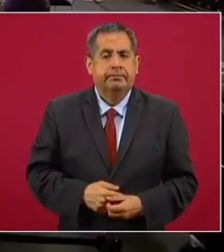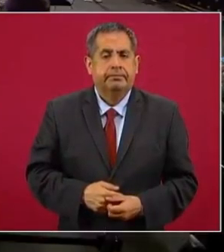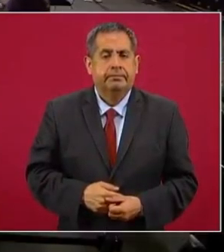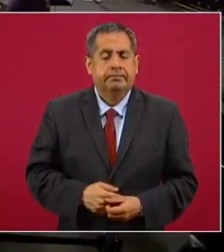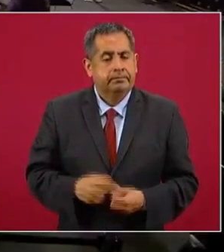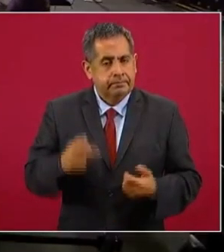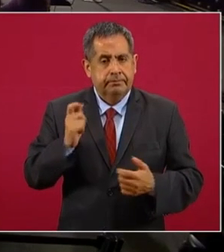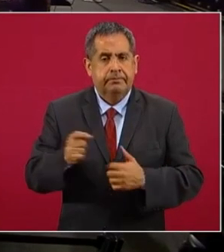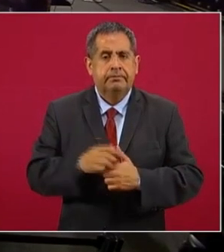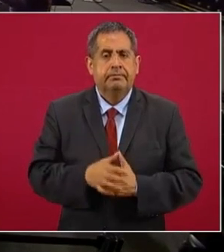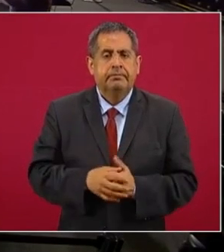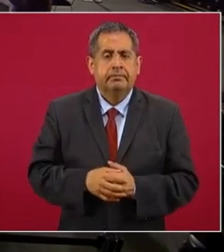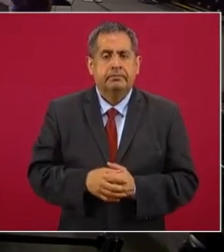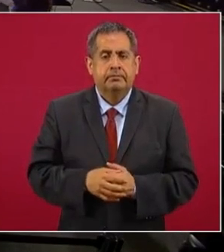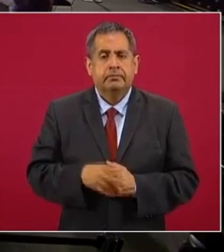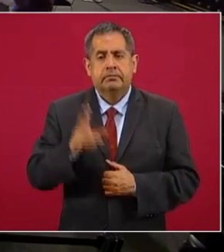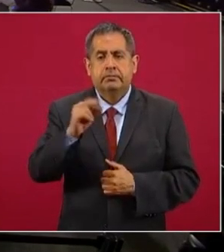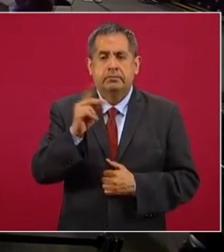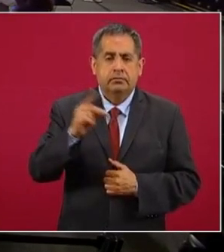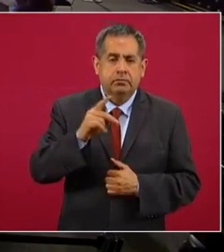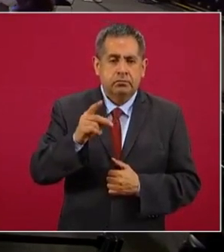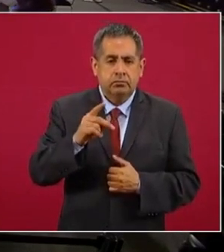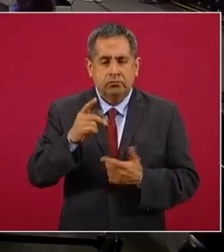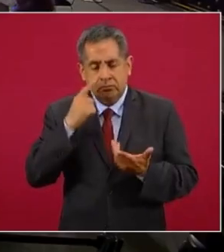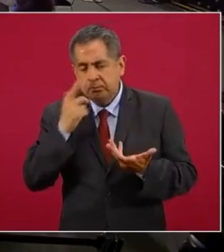O sea, no oficiosa,